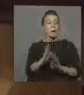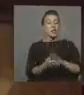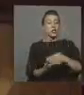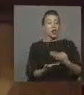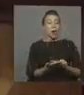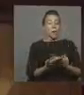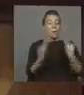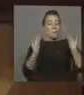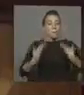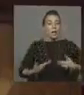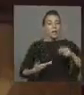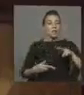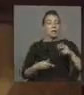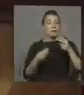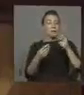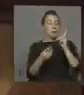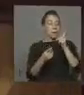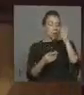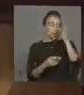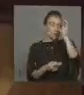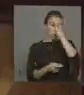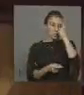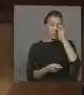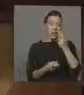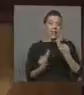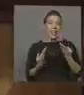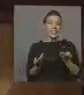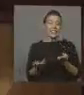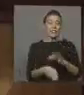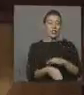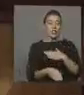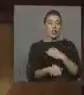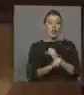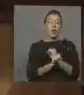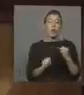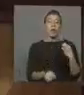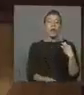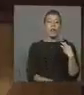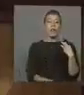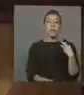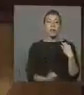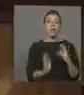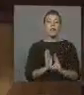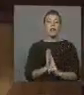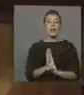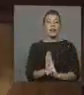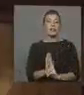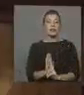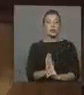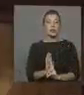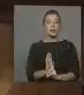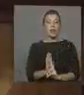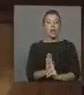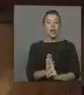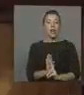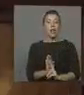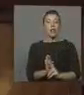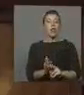bienestar sin que se pierda de vista que la prestación médica no puede depender de los resultados de un proceso